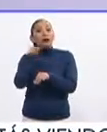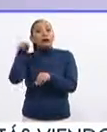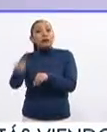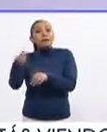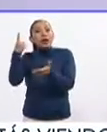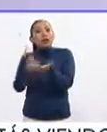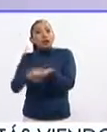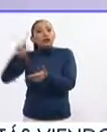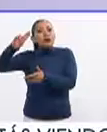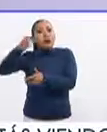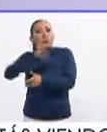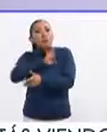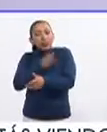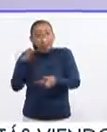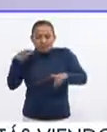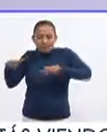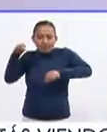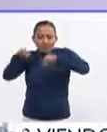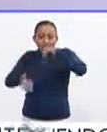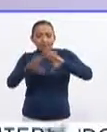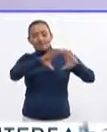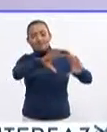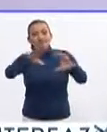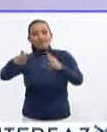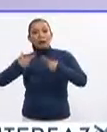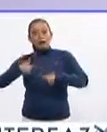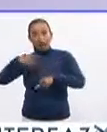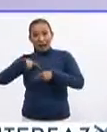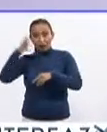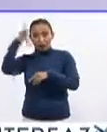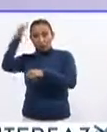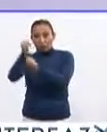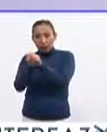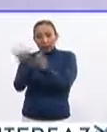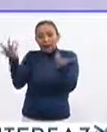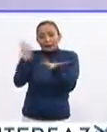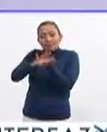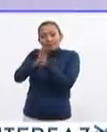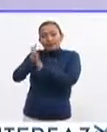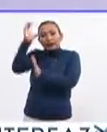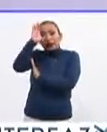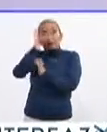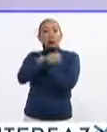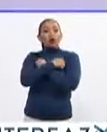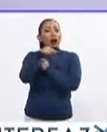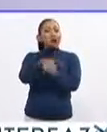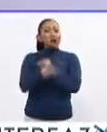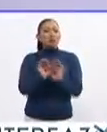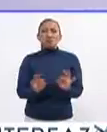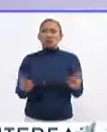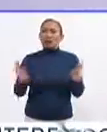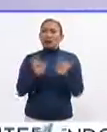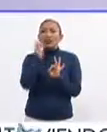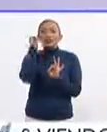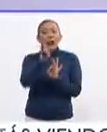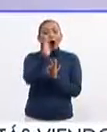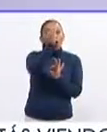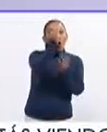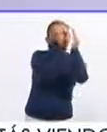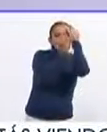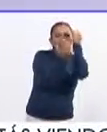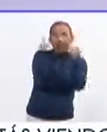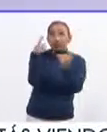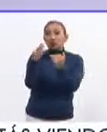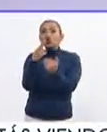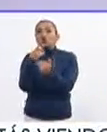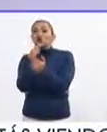allí donde se pueden producir la formación de investigadores que produzcan ciencia. La educación es un eslabón en la cadena entre el conocimiento y